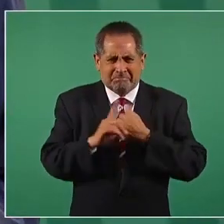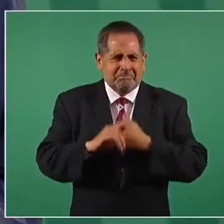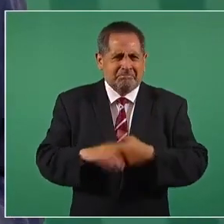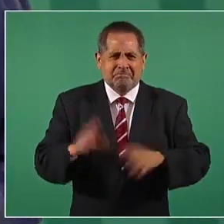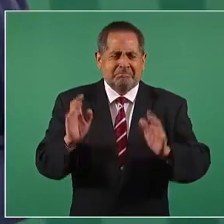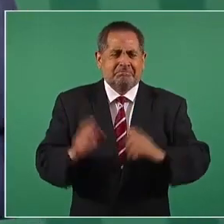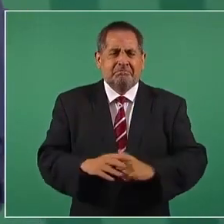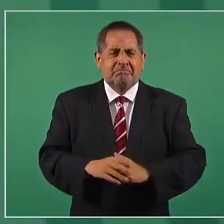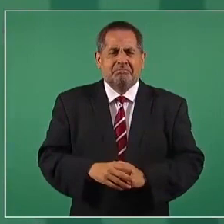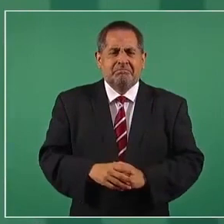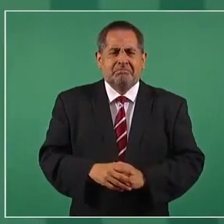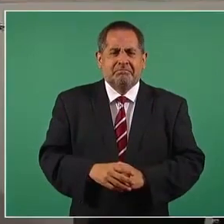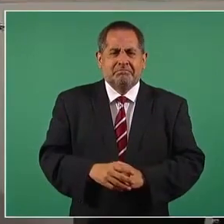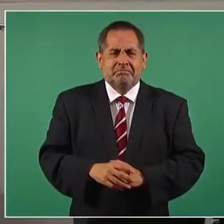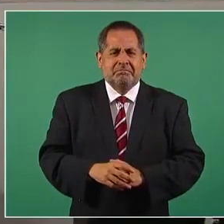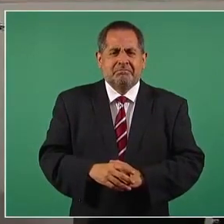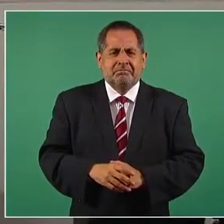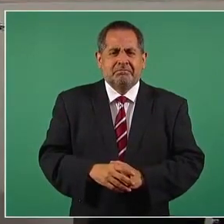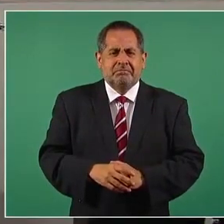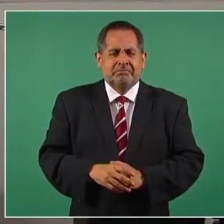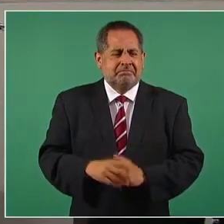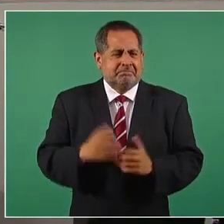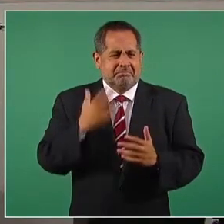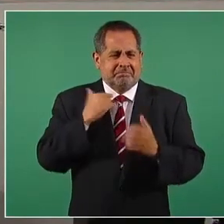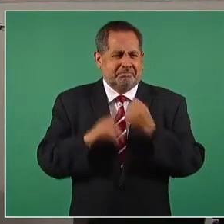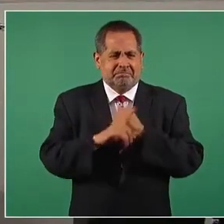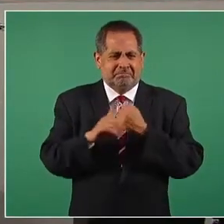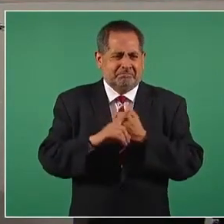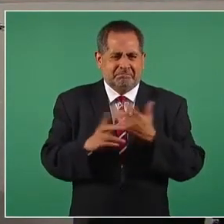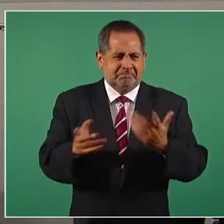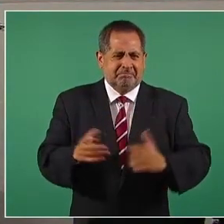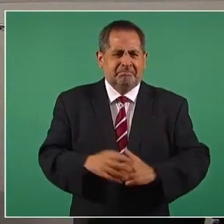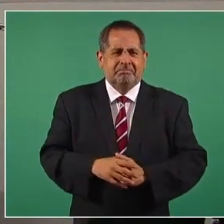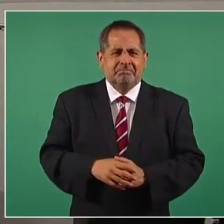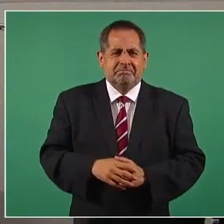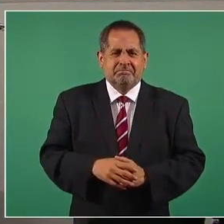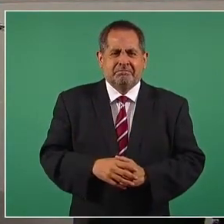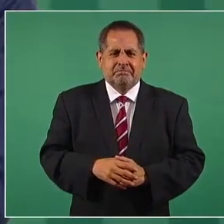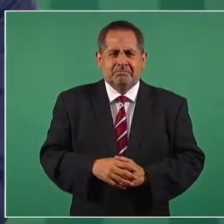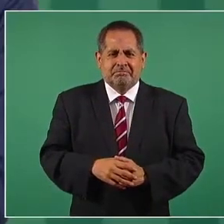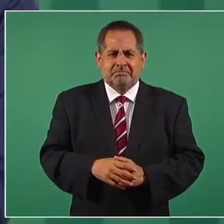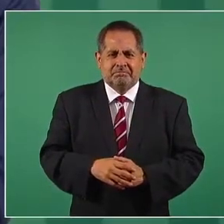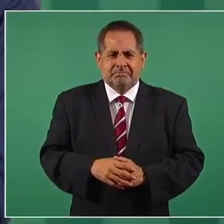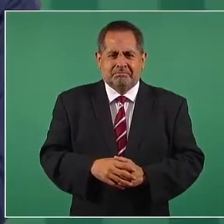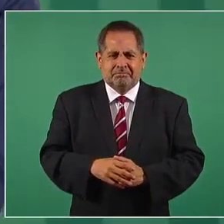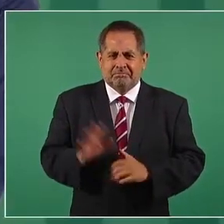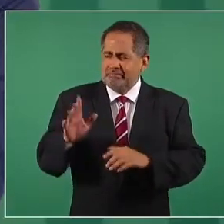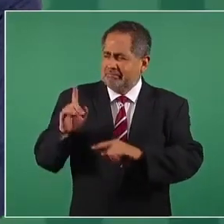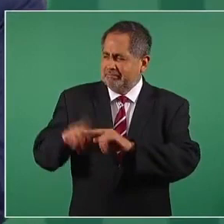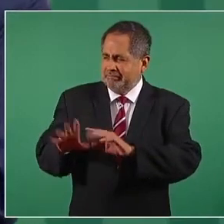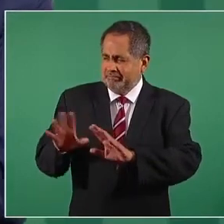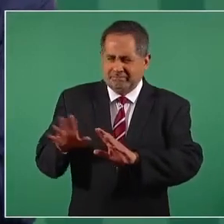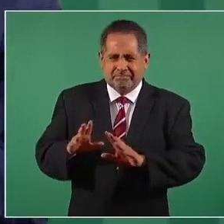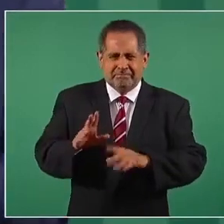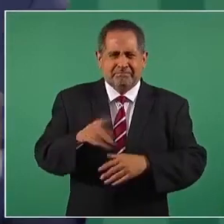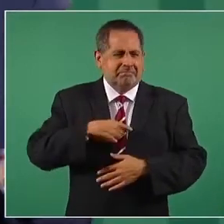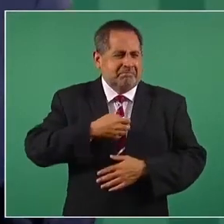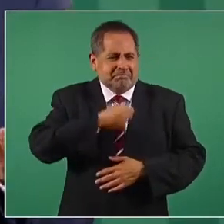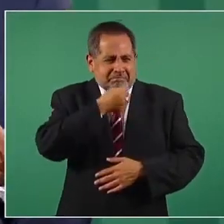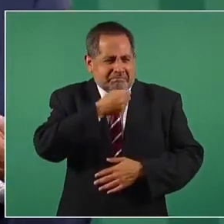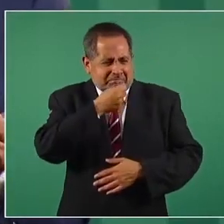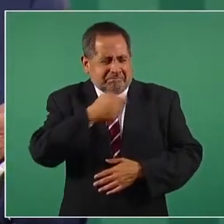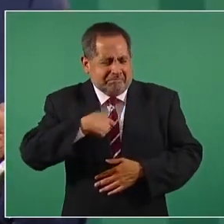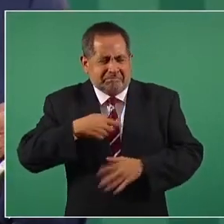sea, que estoy, ya déjalo así, ya no lo pongas, pero que estoy chocho, pues